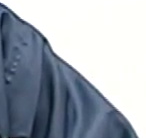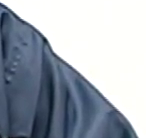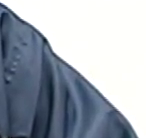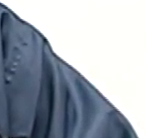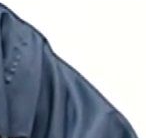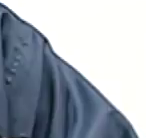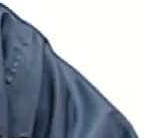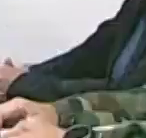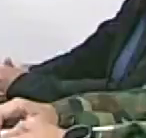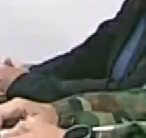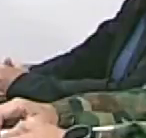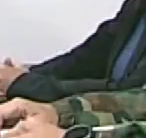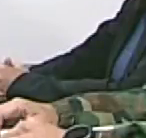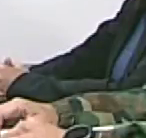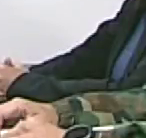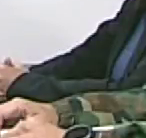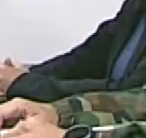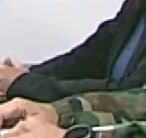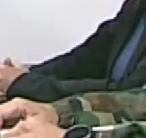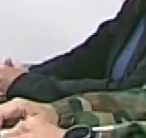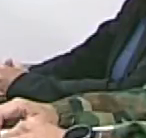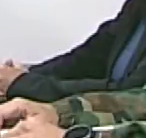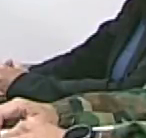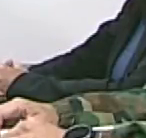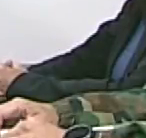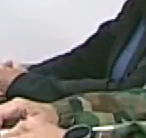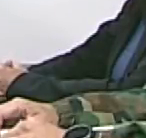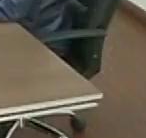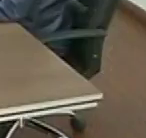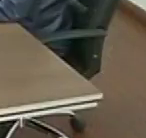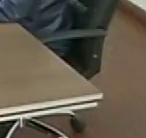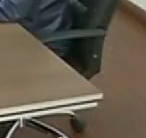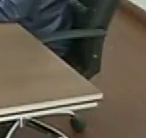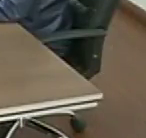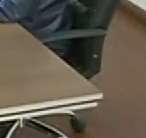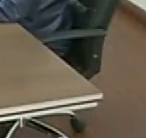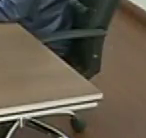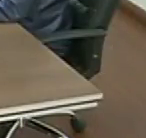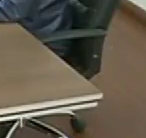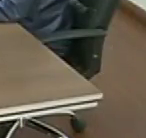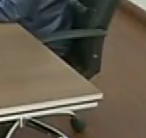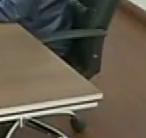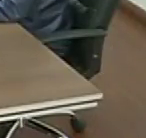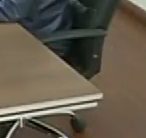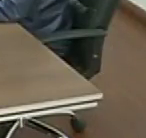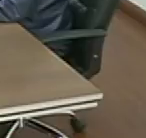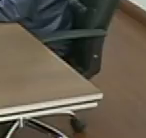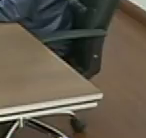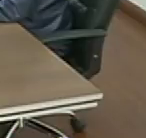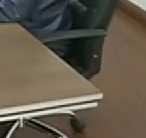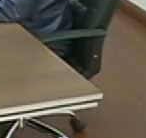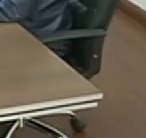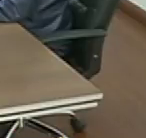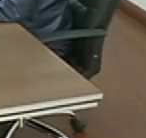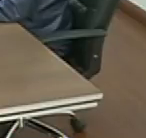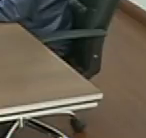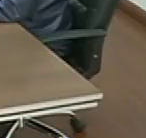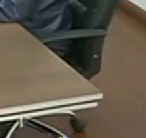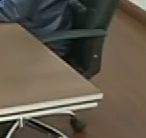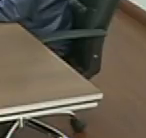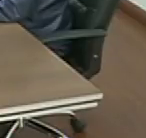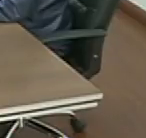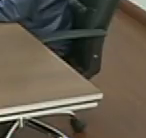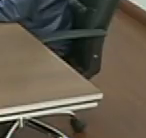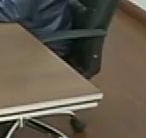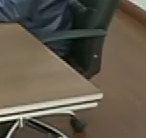Ernesto Villegas Poljab, nuestra primera combatiente, primera dama. Aprovecho públicamente para